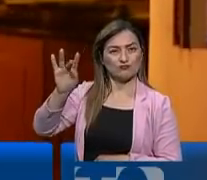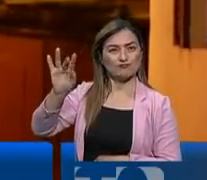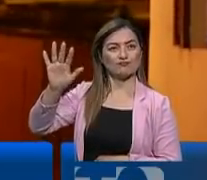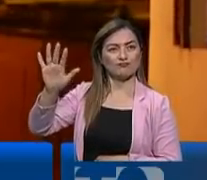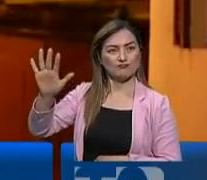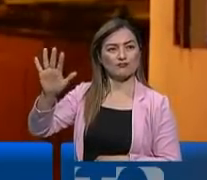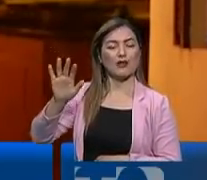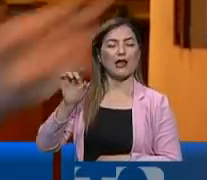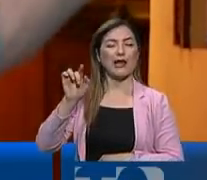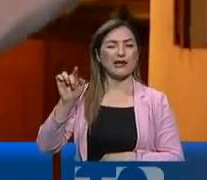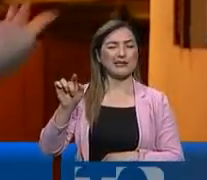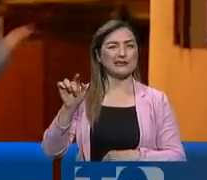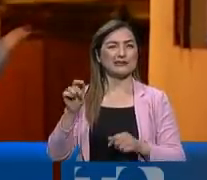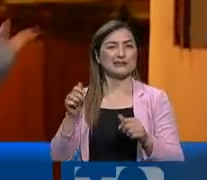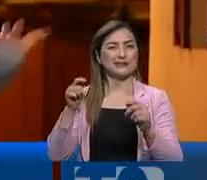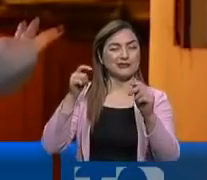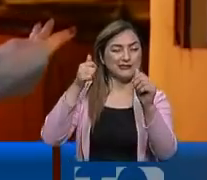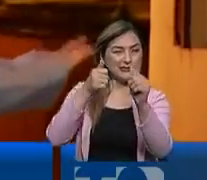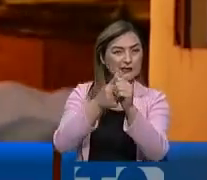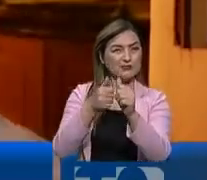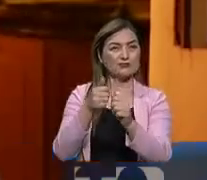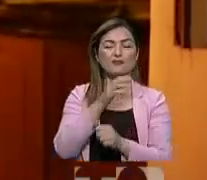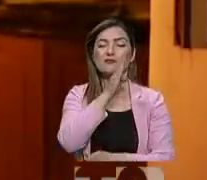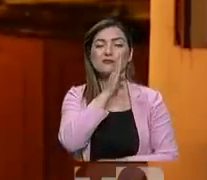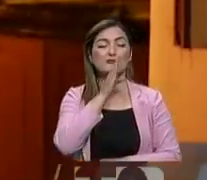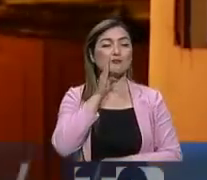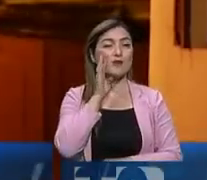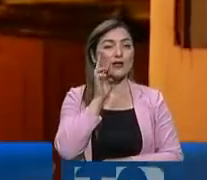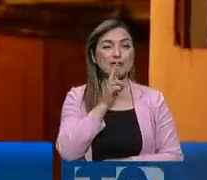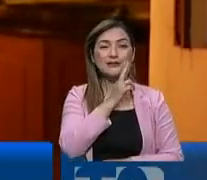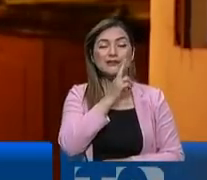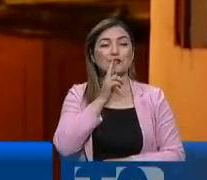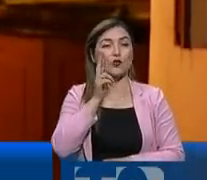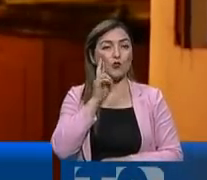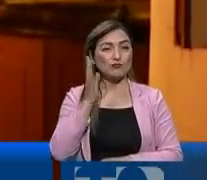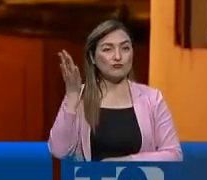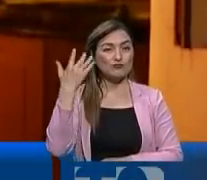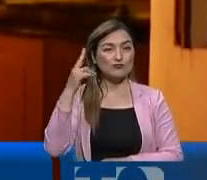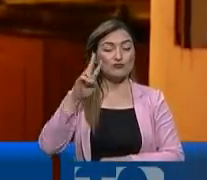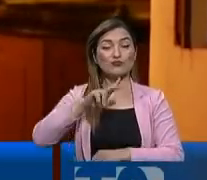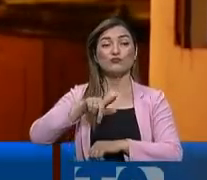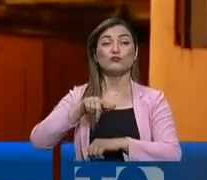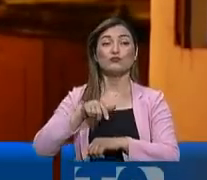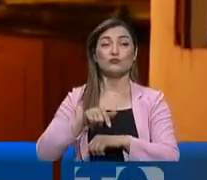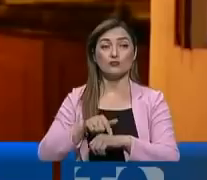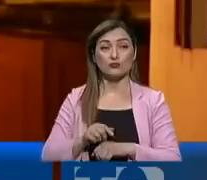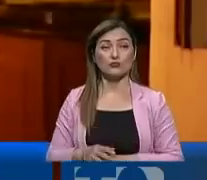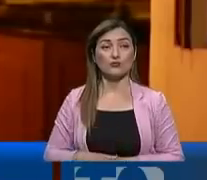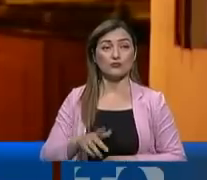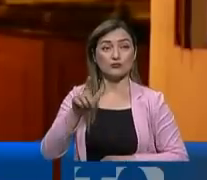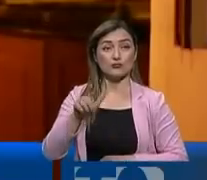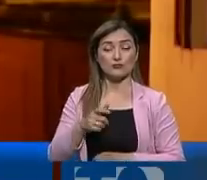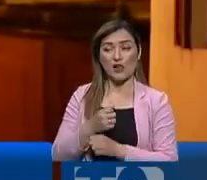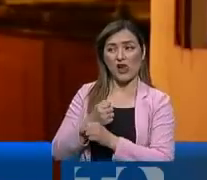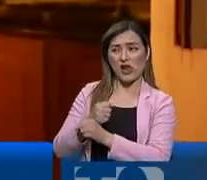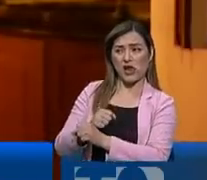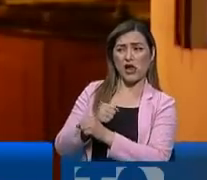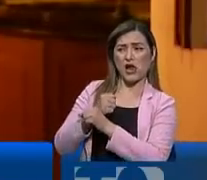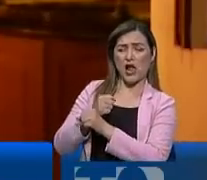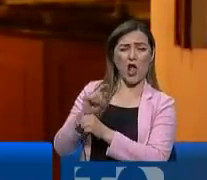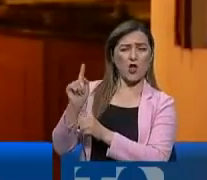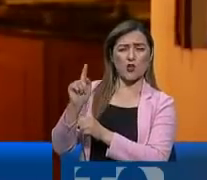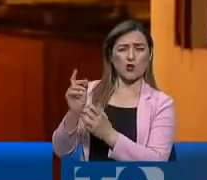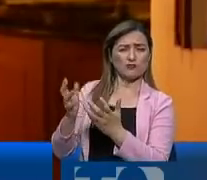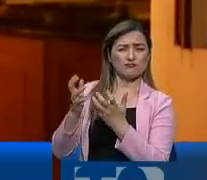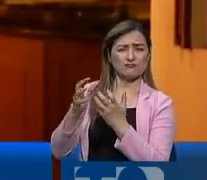Cerro Santana, dentro de este bar, restaurante, donde hace menos de 24 horas, por oponerse al robo de sus